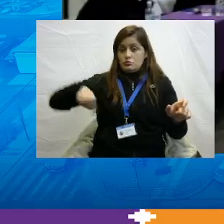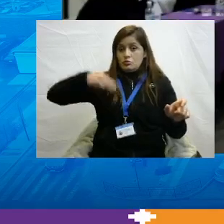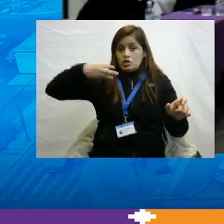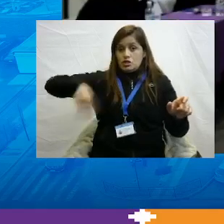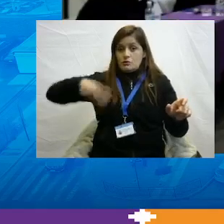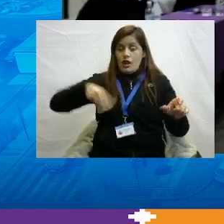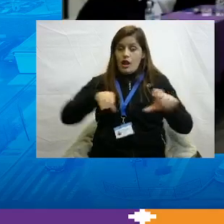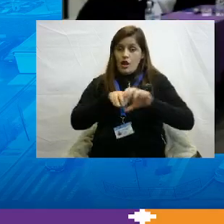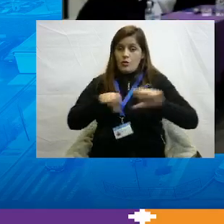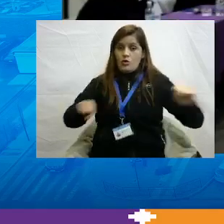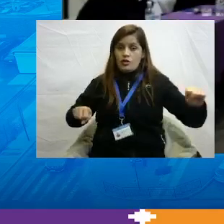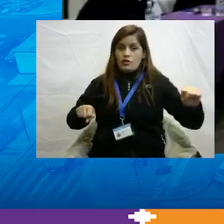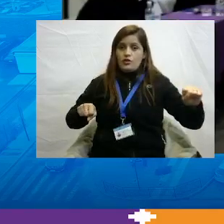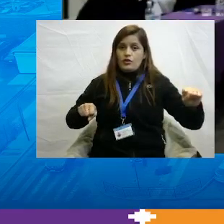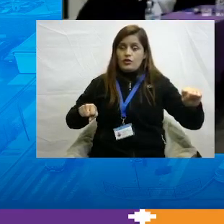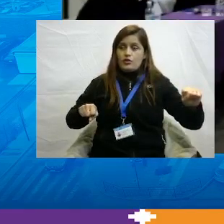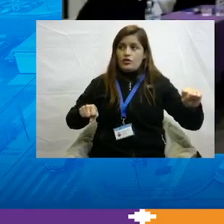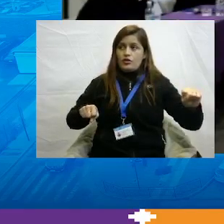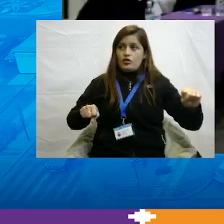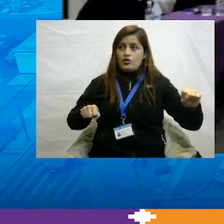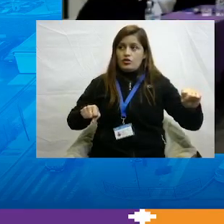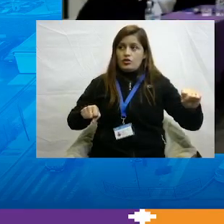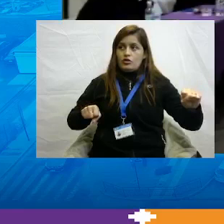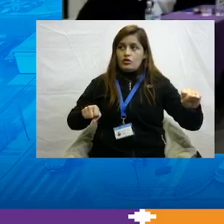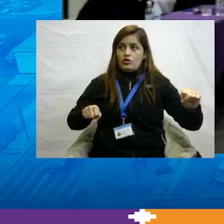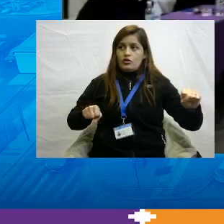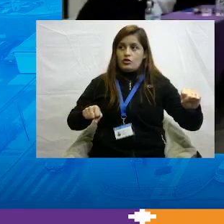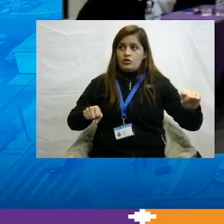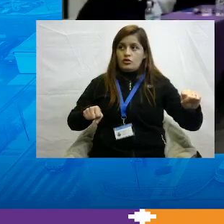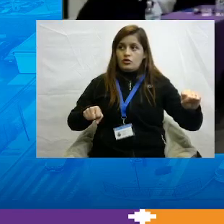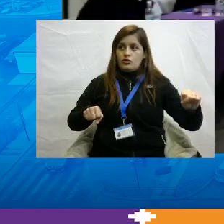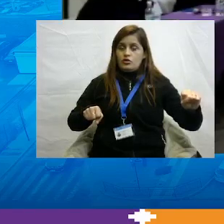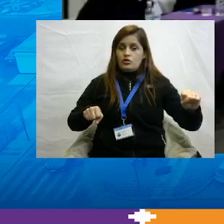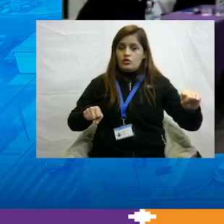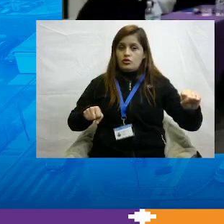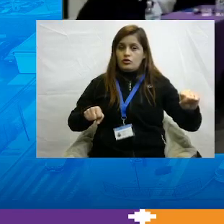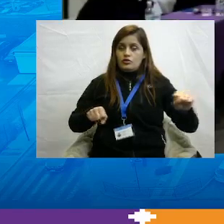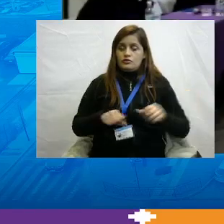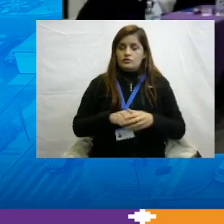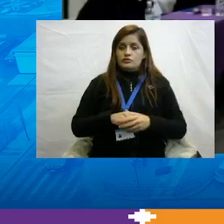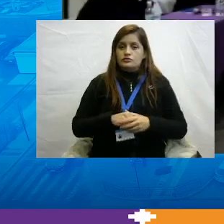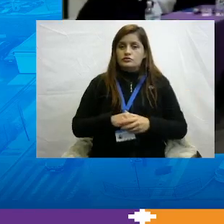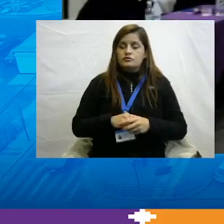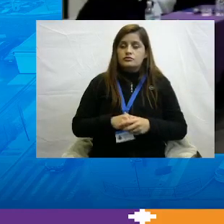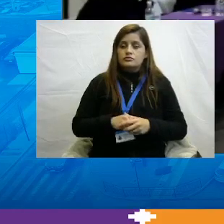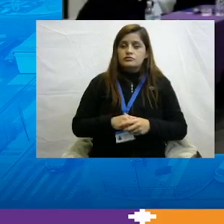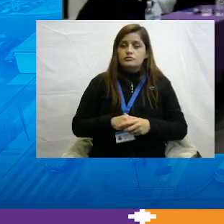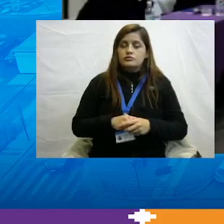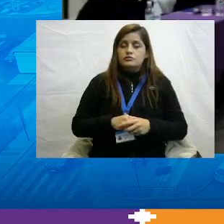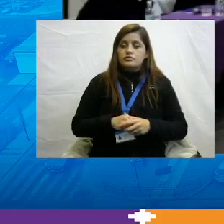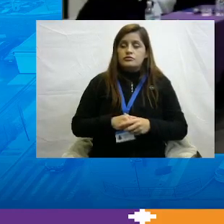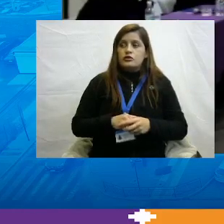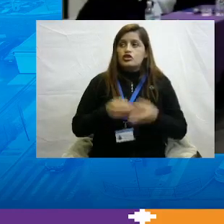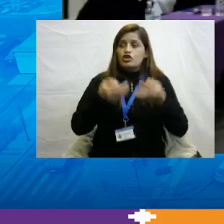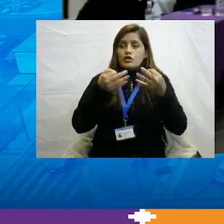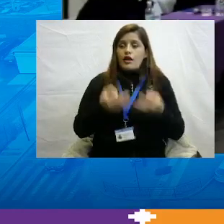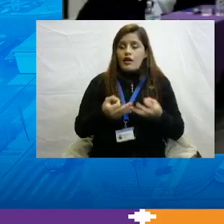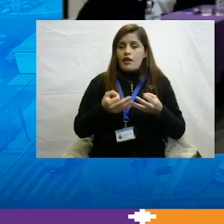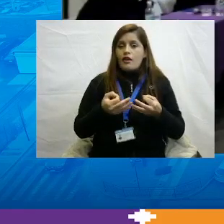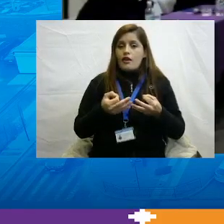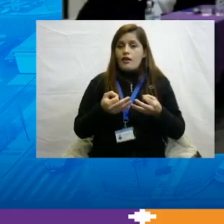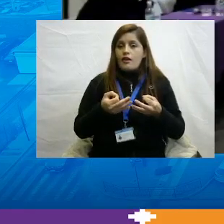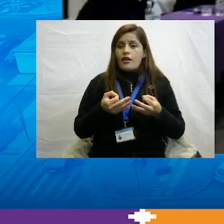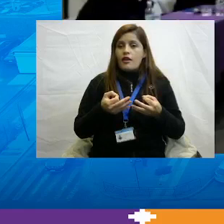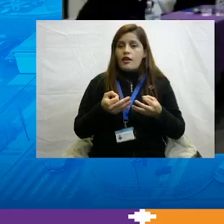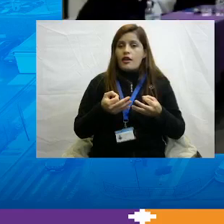pudiese establecer una indemnización, sin reconocer obviamente los hechos de la demanda, que la